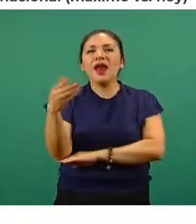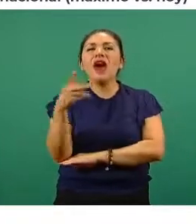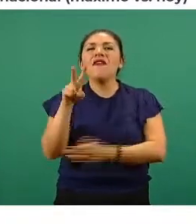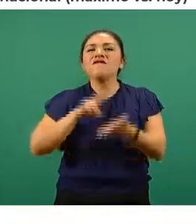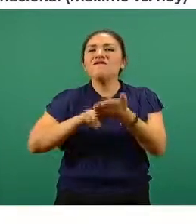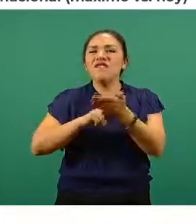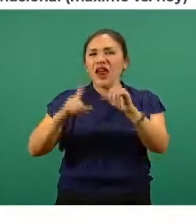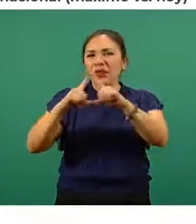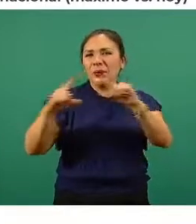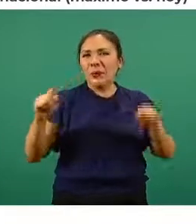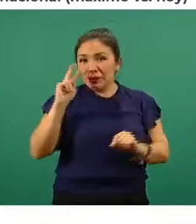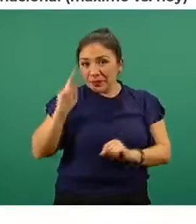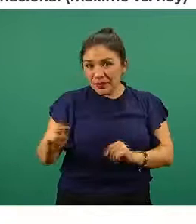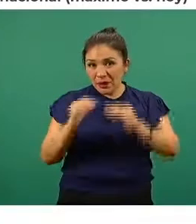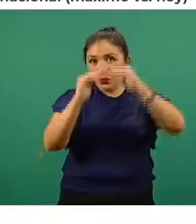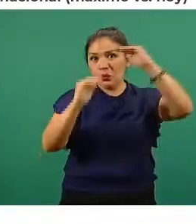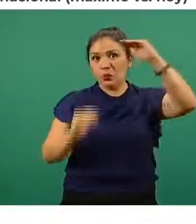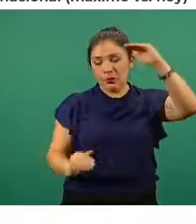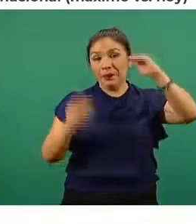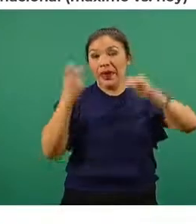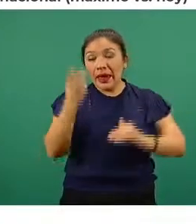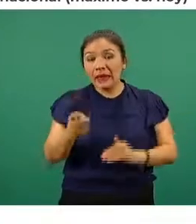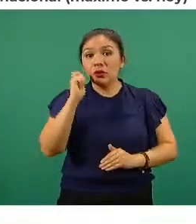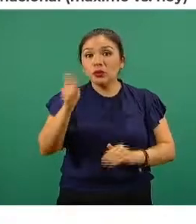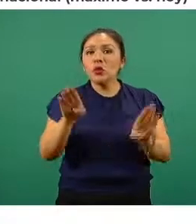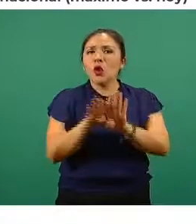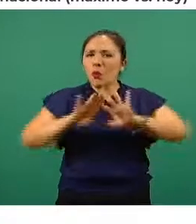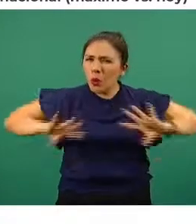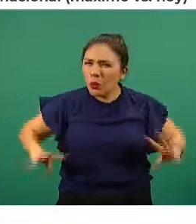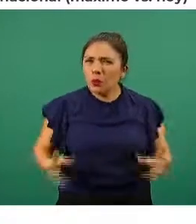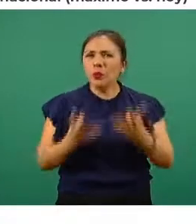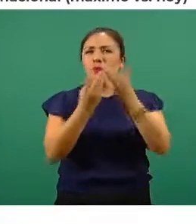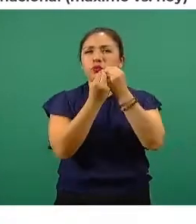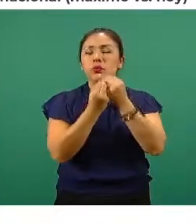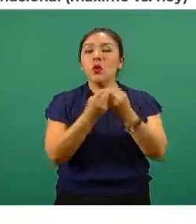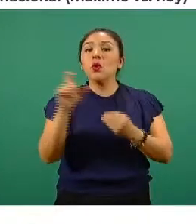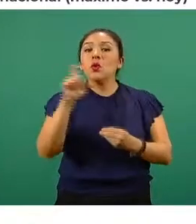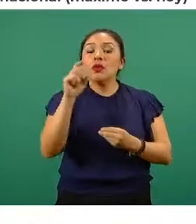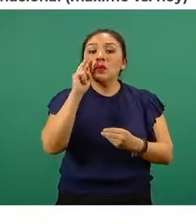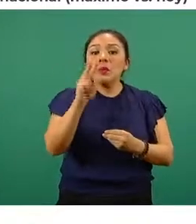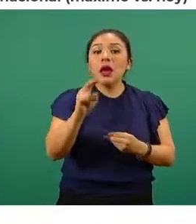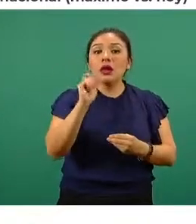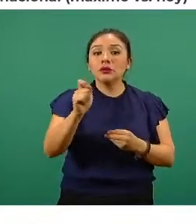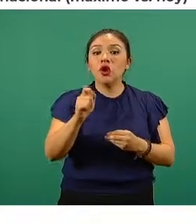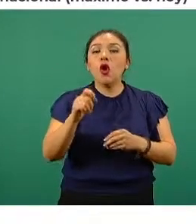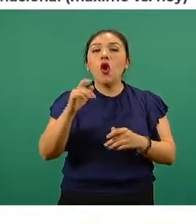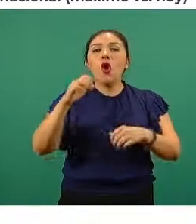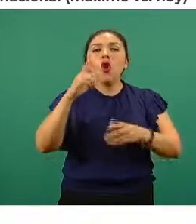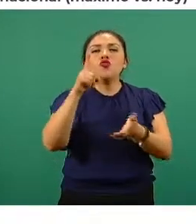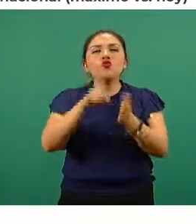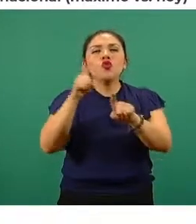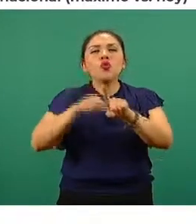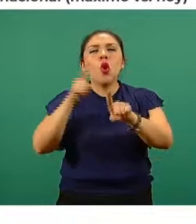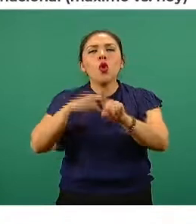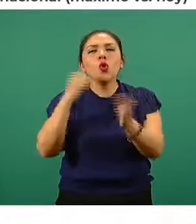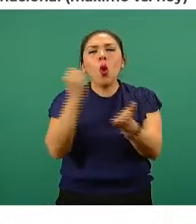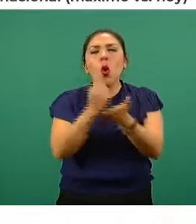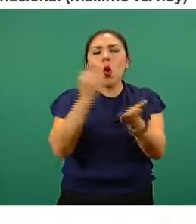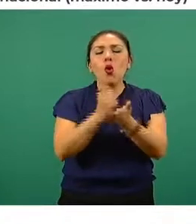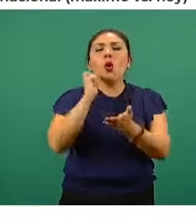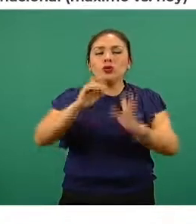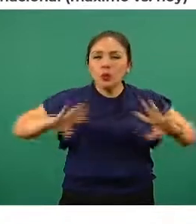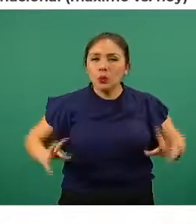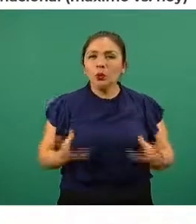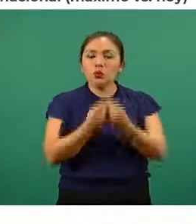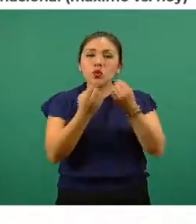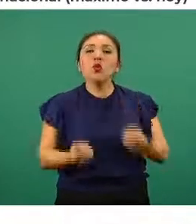la banderita verde. Esto es de la totalidad de la línea dorada, es la totalidad de